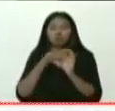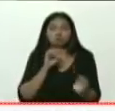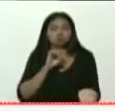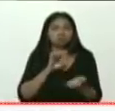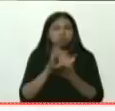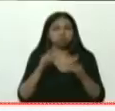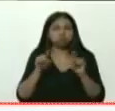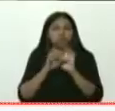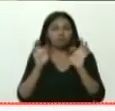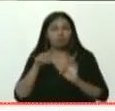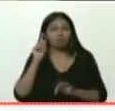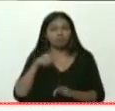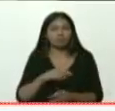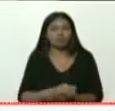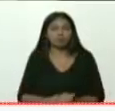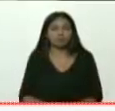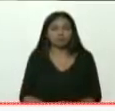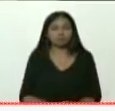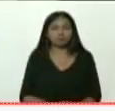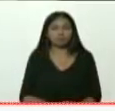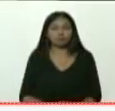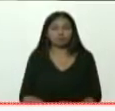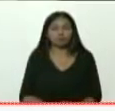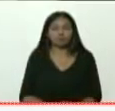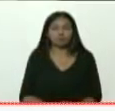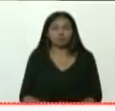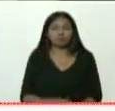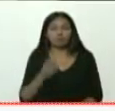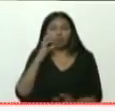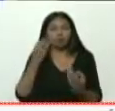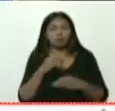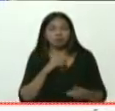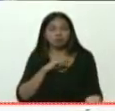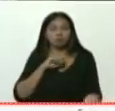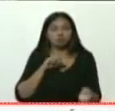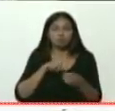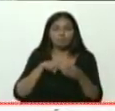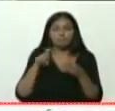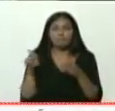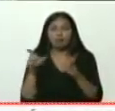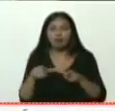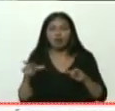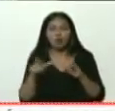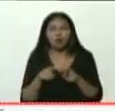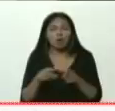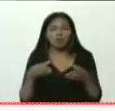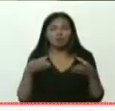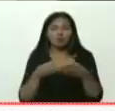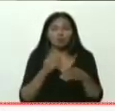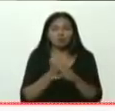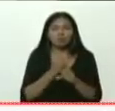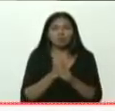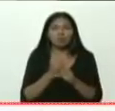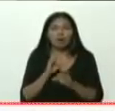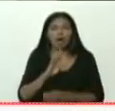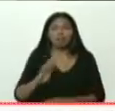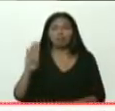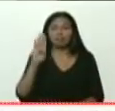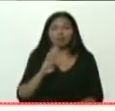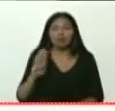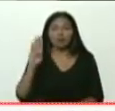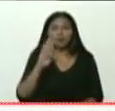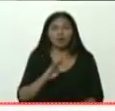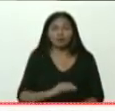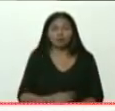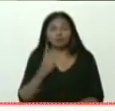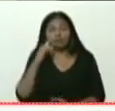a ellos. Y eso originó que nosotros nos retiráramos momentáneamente de la mesa de Barbados.